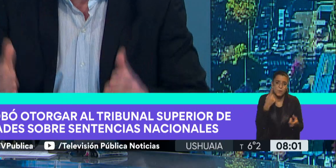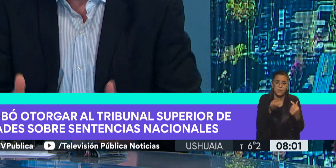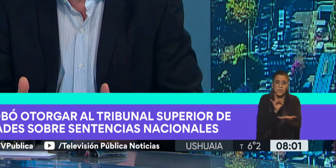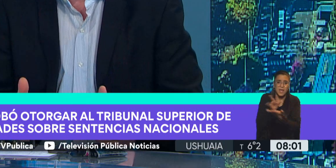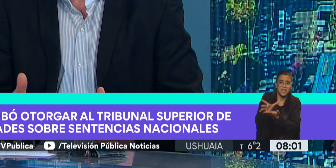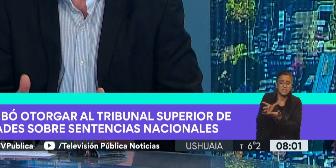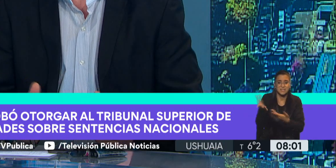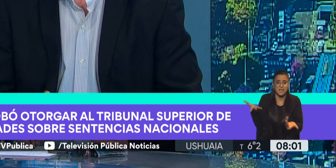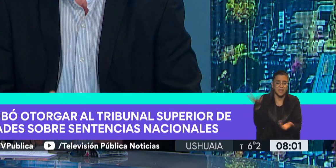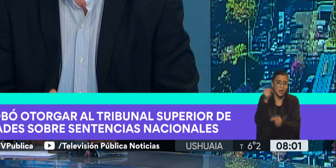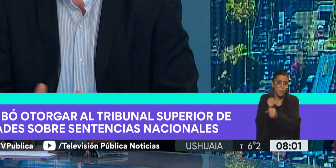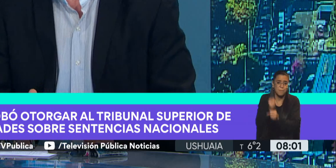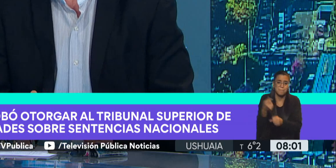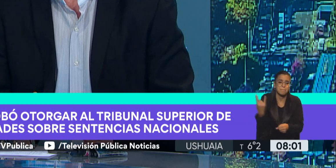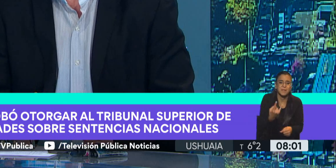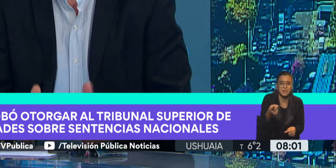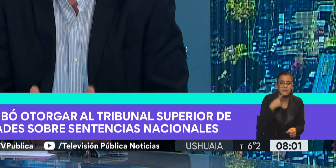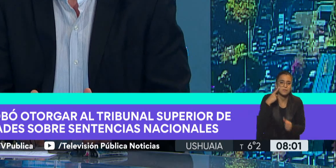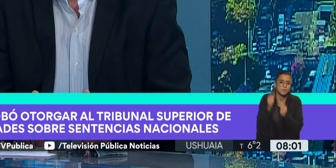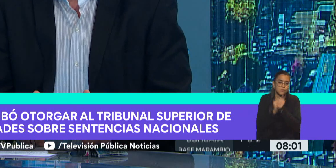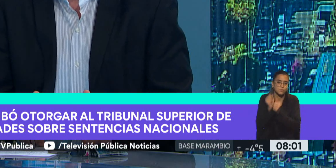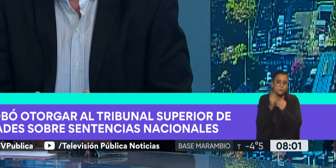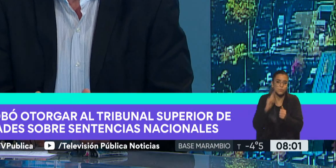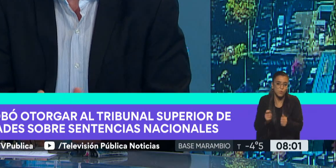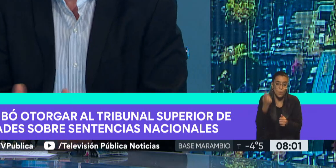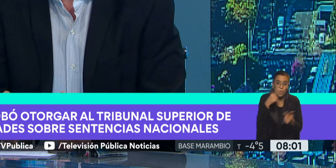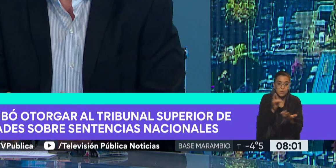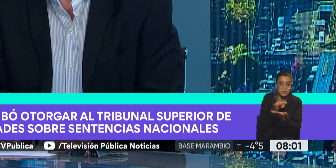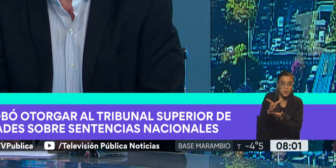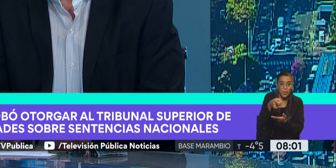trabajo, es mentira que haya una industria del juicio. Cuando te echan del